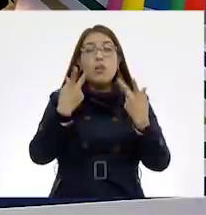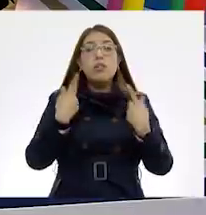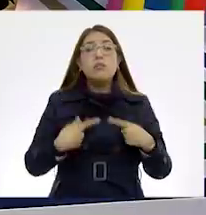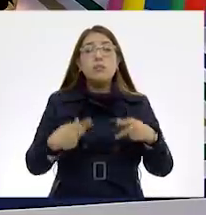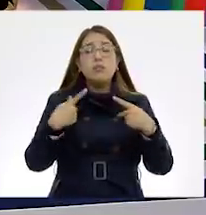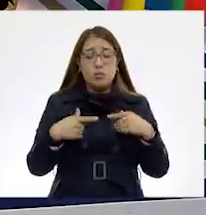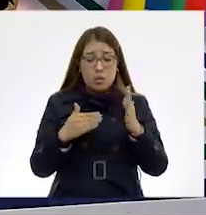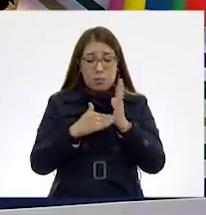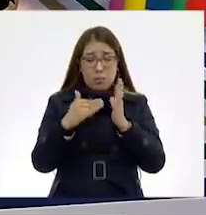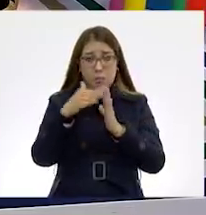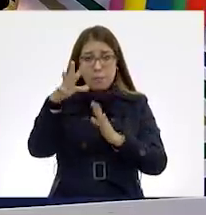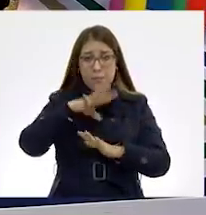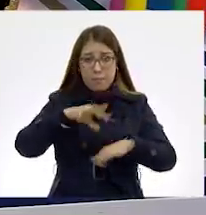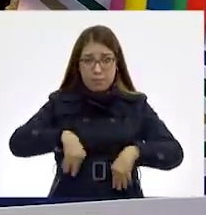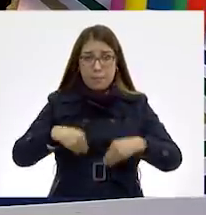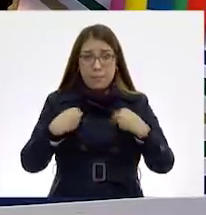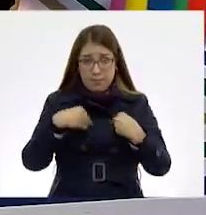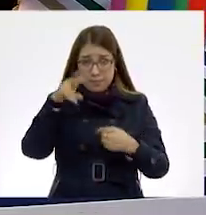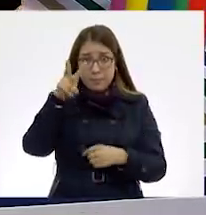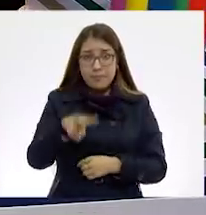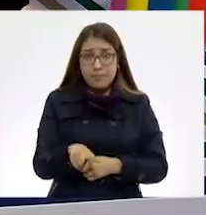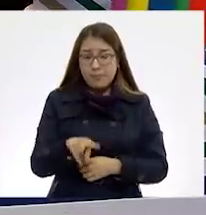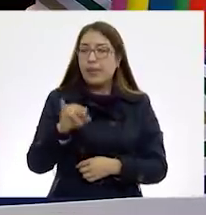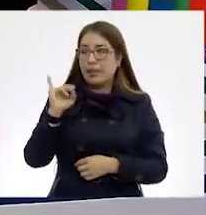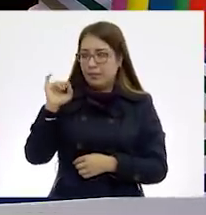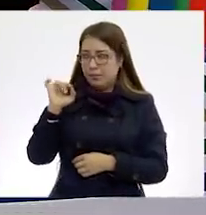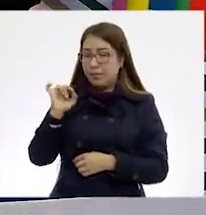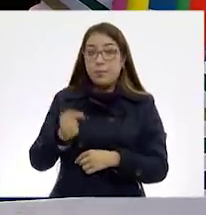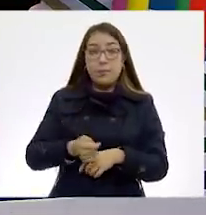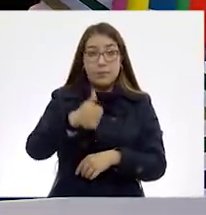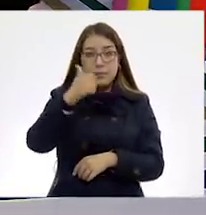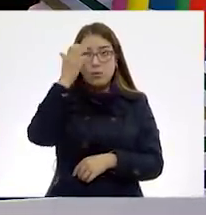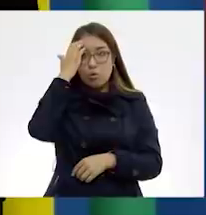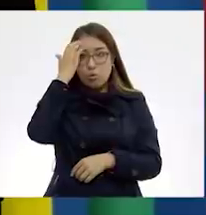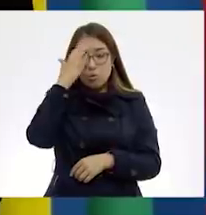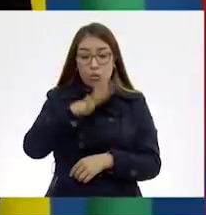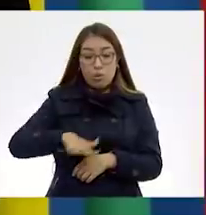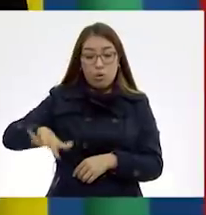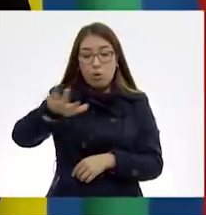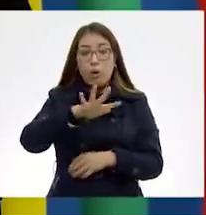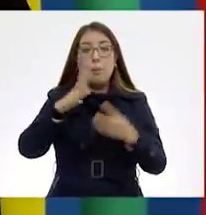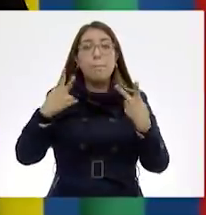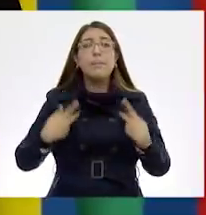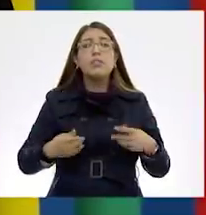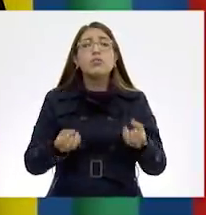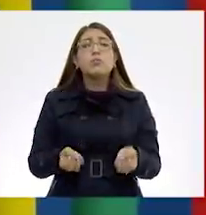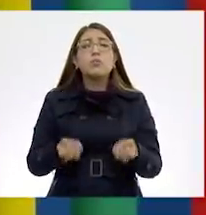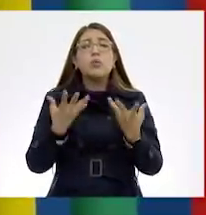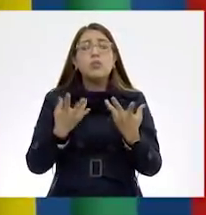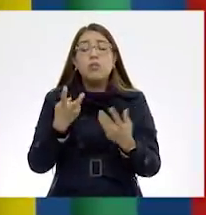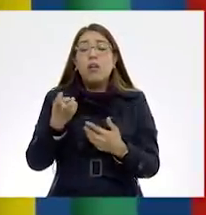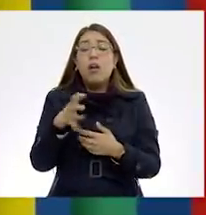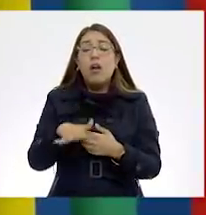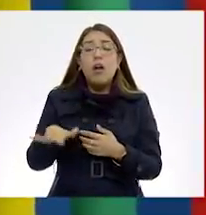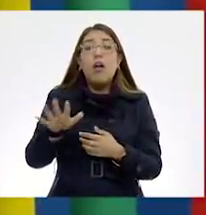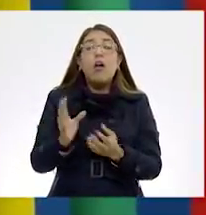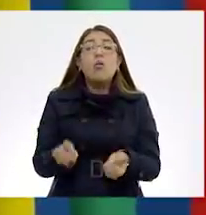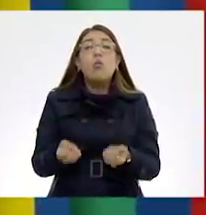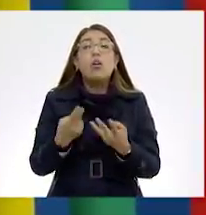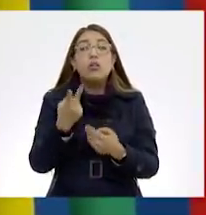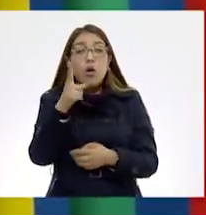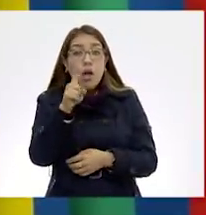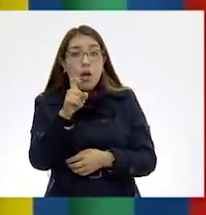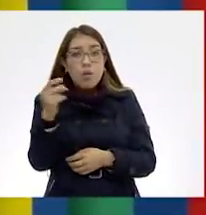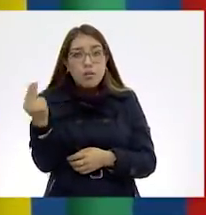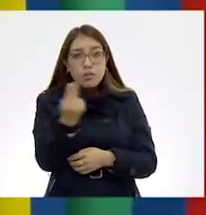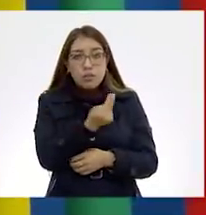correcto, Alfonso. Conocer la cantidad de población ayuda a saber cuál es la demanda de este recurso